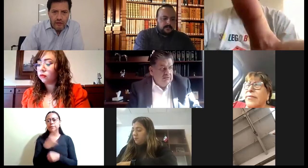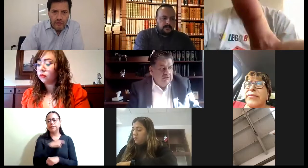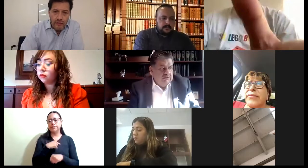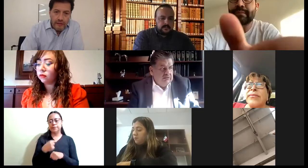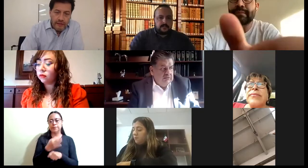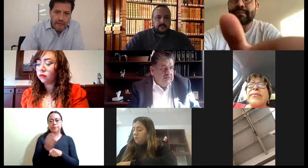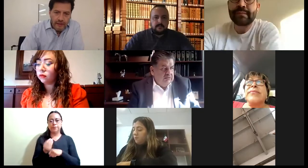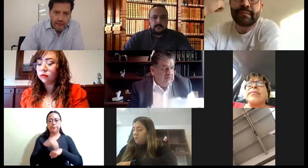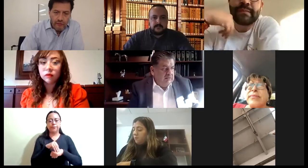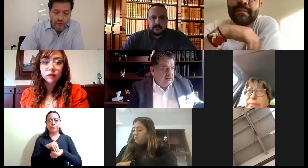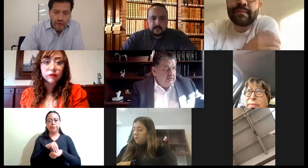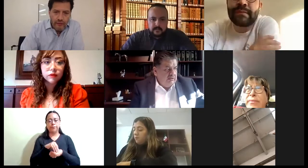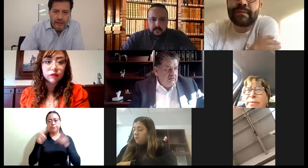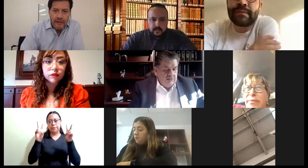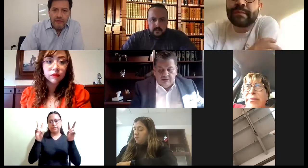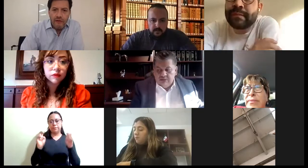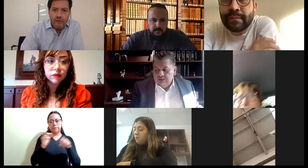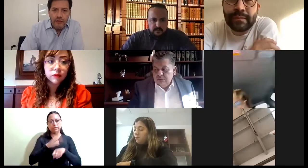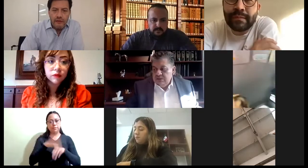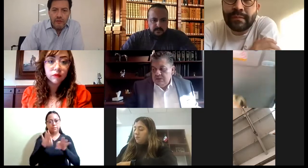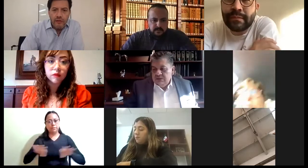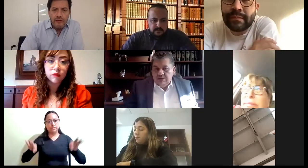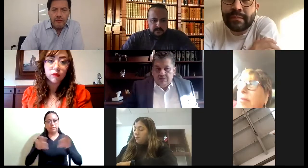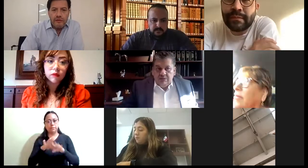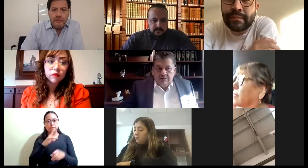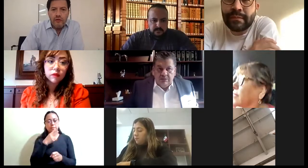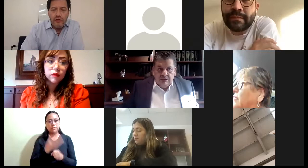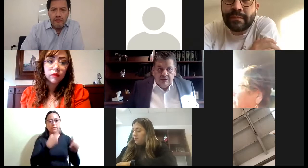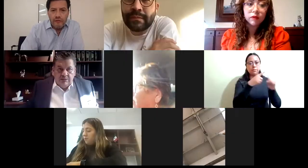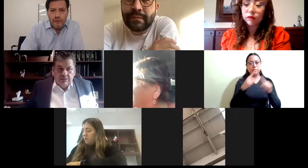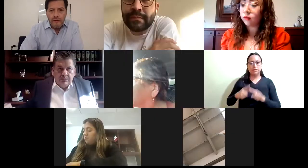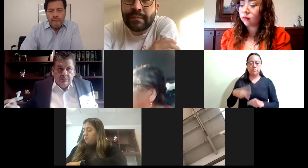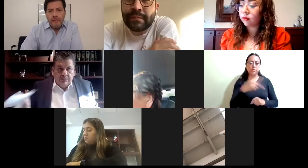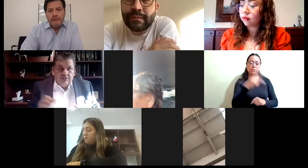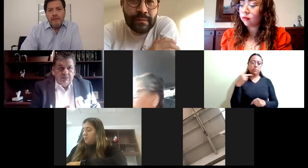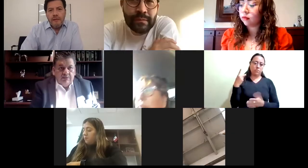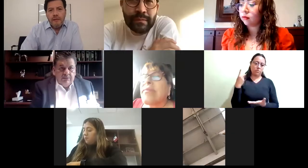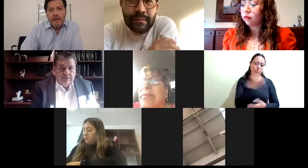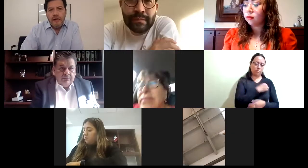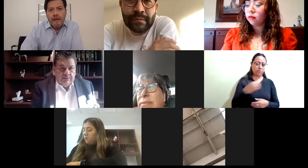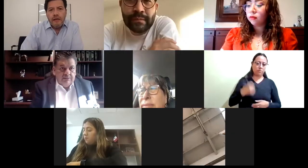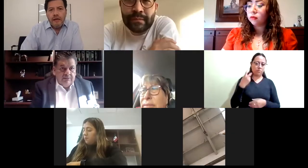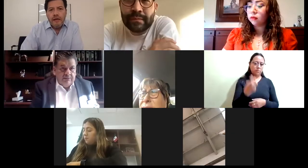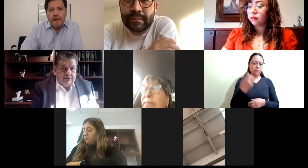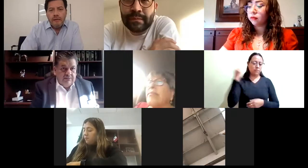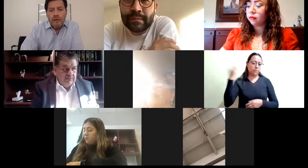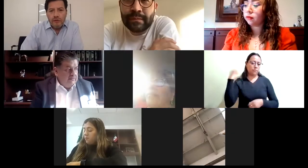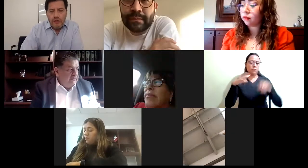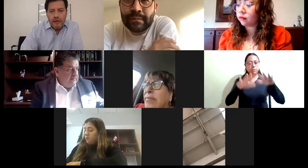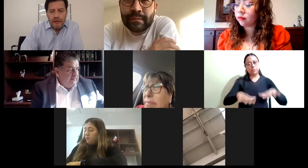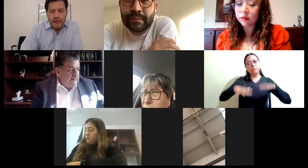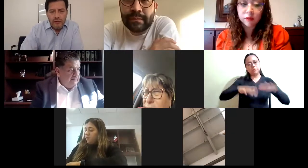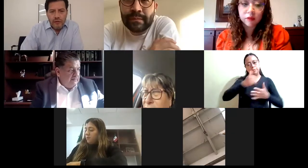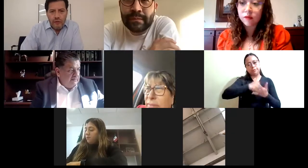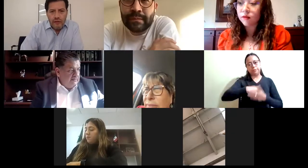al tema, digamos, fundamental de las facultades y obligaciones de este Congreso, que es el tema de la evaluación